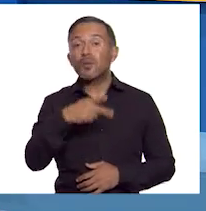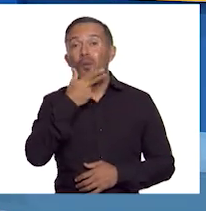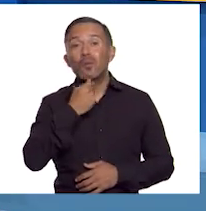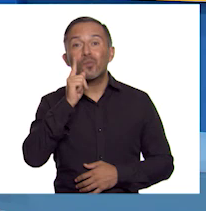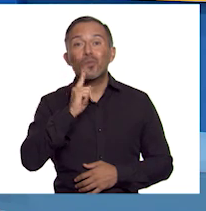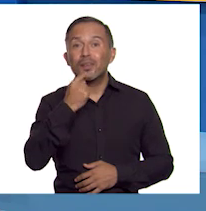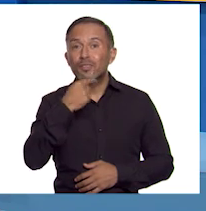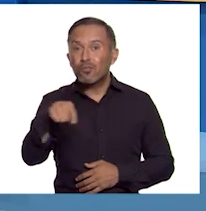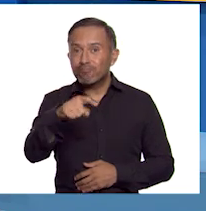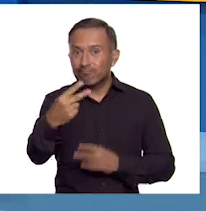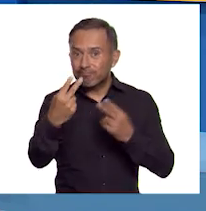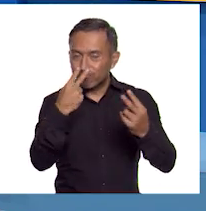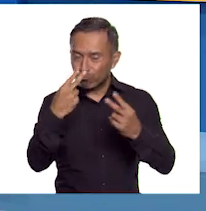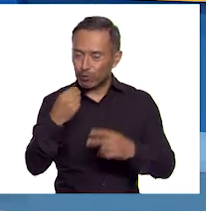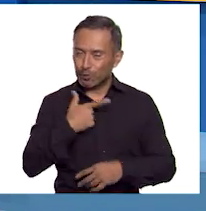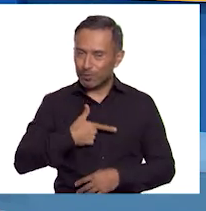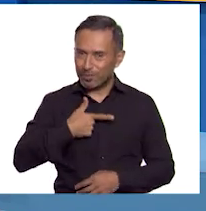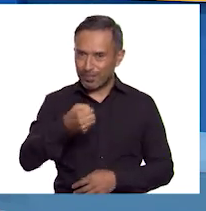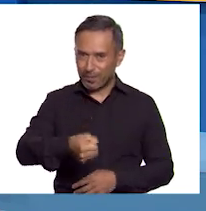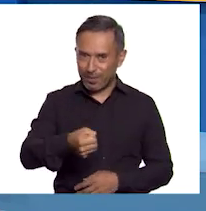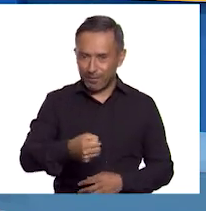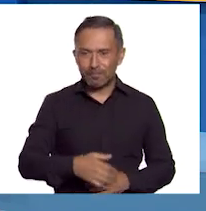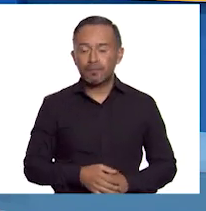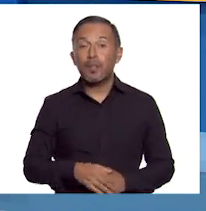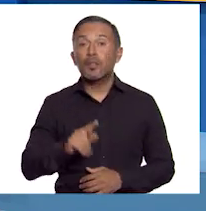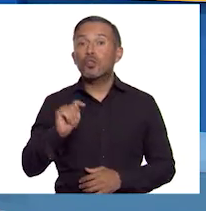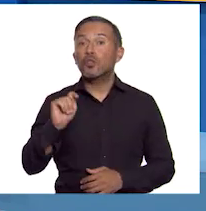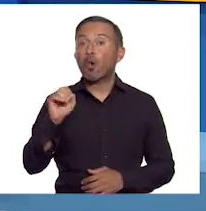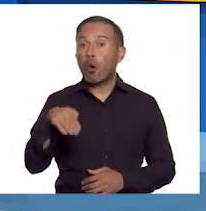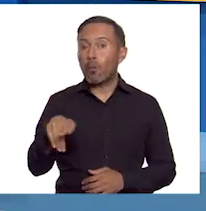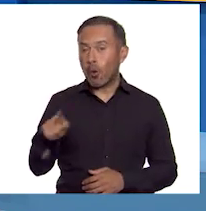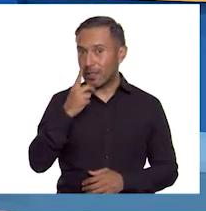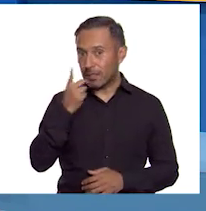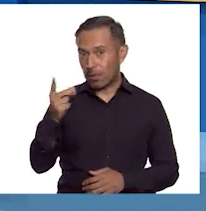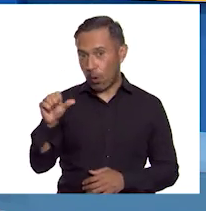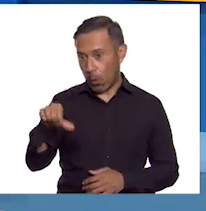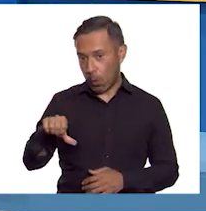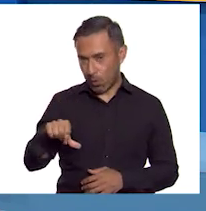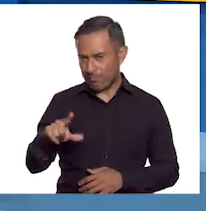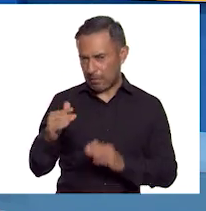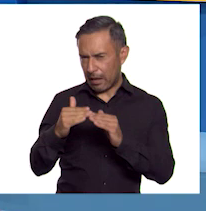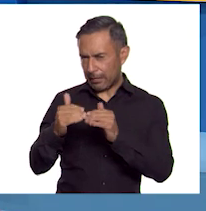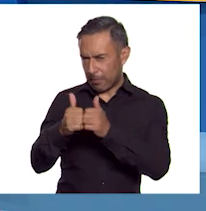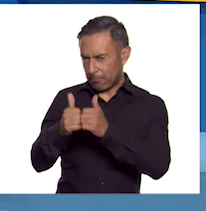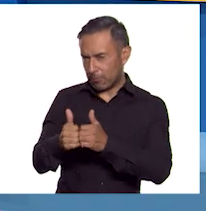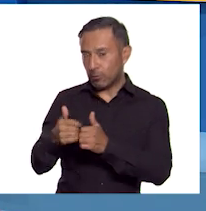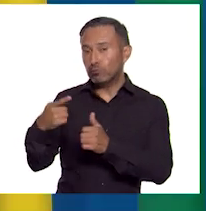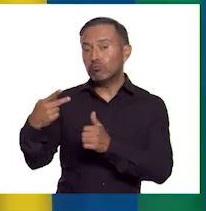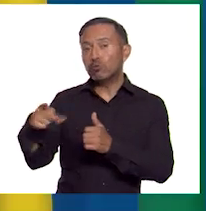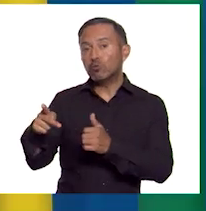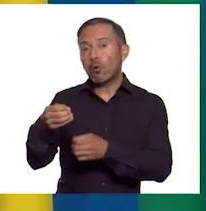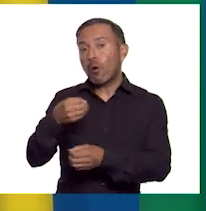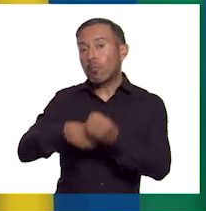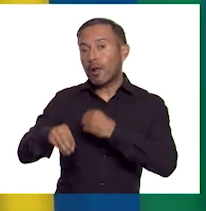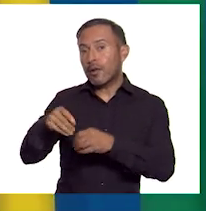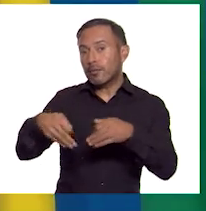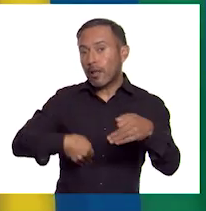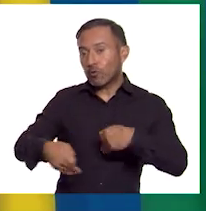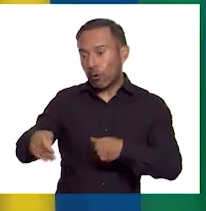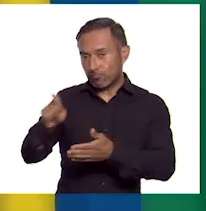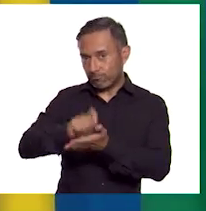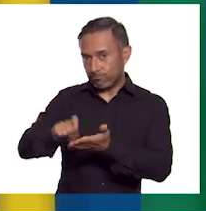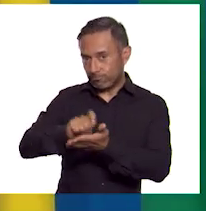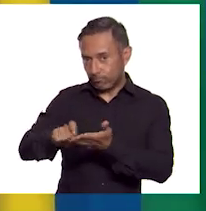que nos siguen. Me dijo Tom que hoy quedaría en casa para avanzar en la escritura de su obra de teatro. Así es, profesor.